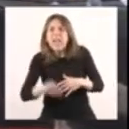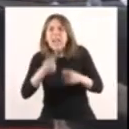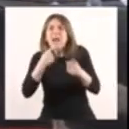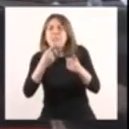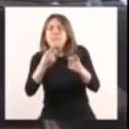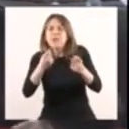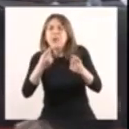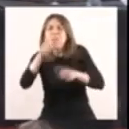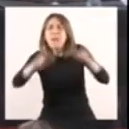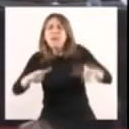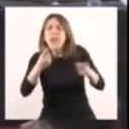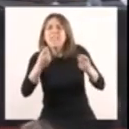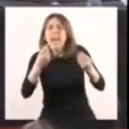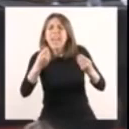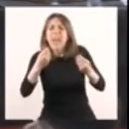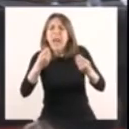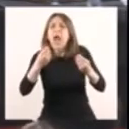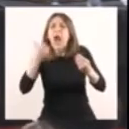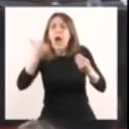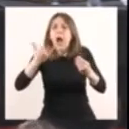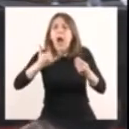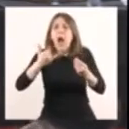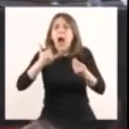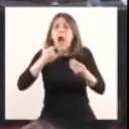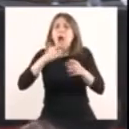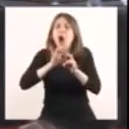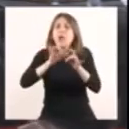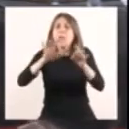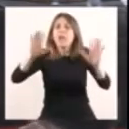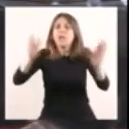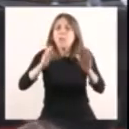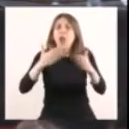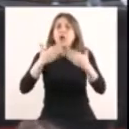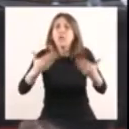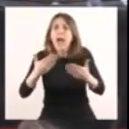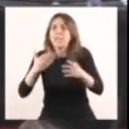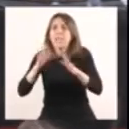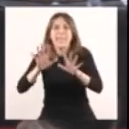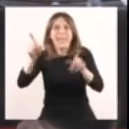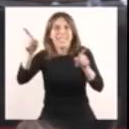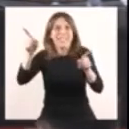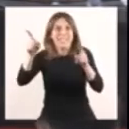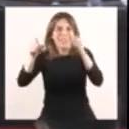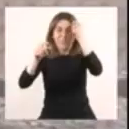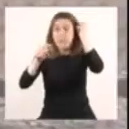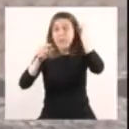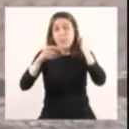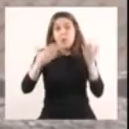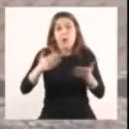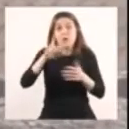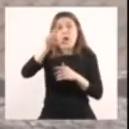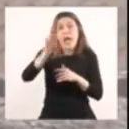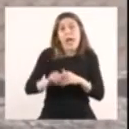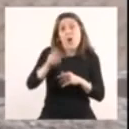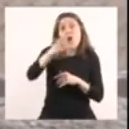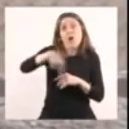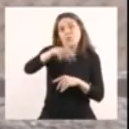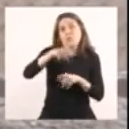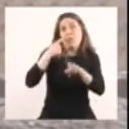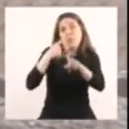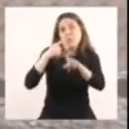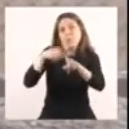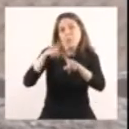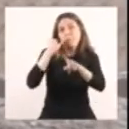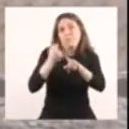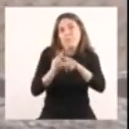cada vez con más bajos niveles de contaminación. Así que La Rioja, ustedes que son un poco pioneras